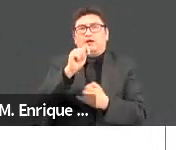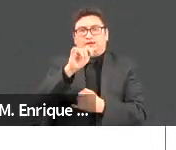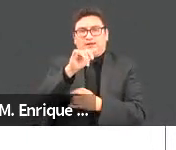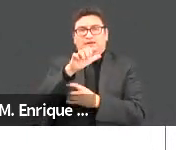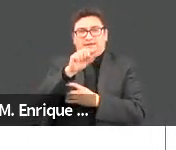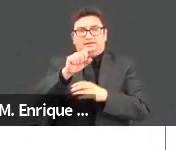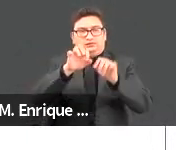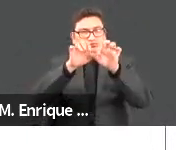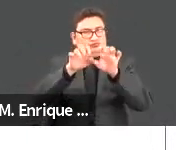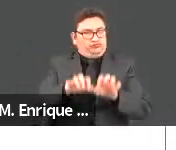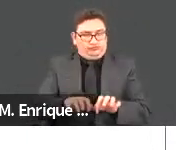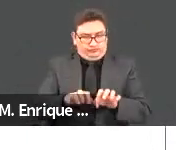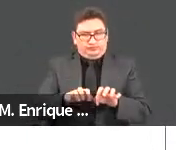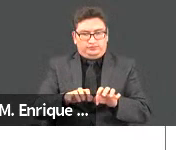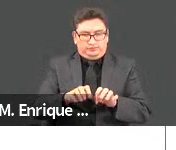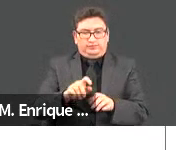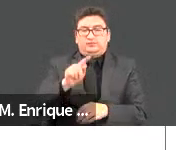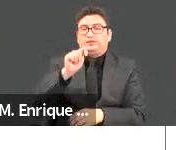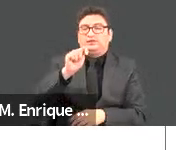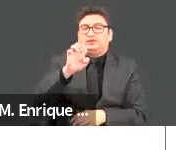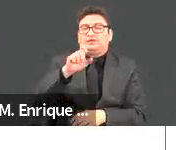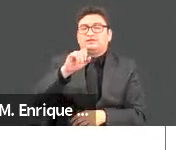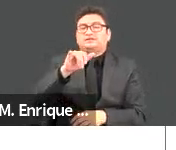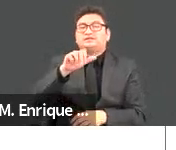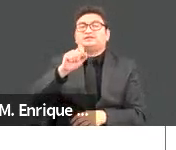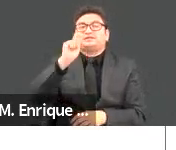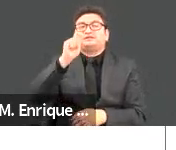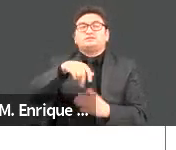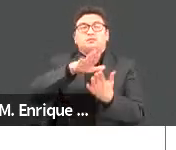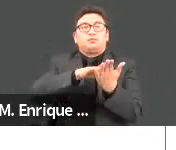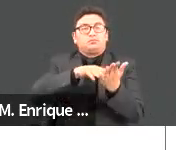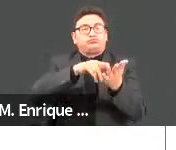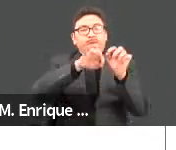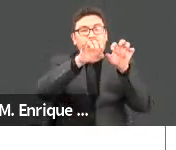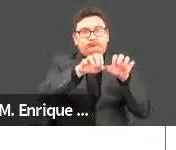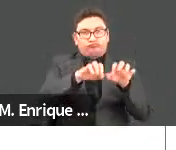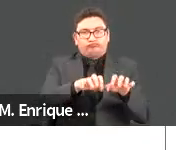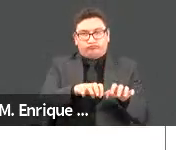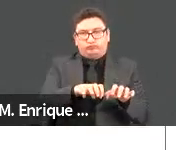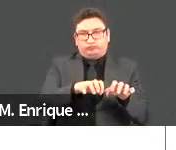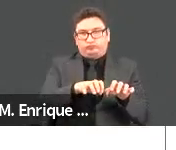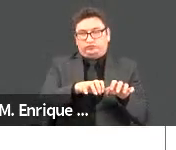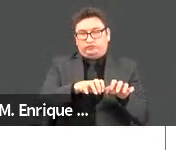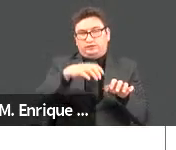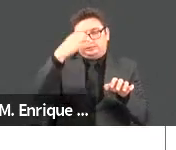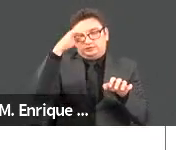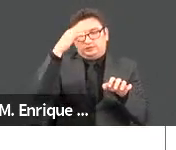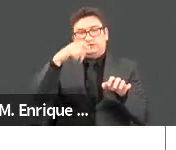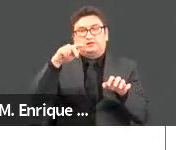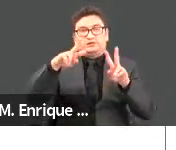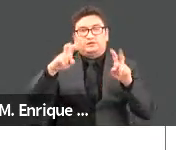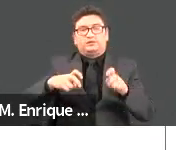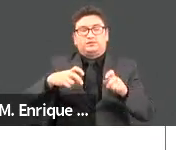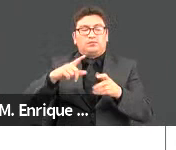¿sí? Recuerden que la tesis es el documento donde se plasma el criterio jurídico. Pero si este documento, esta tesis,